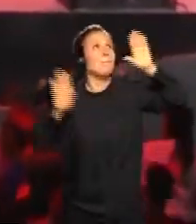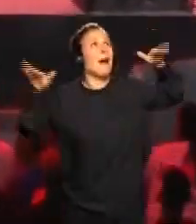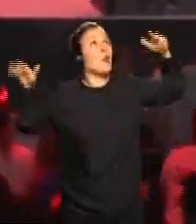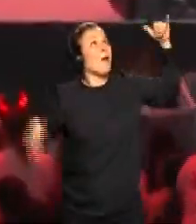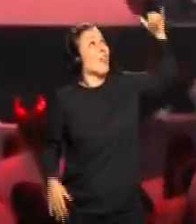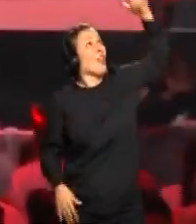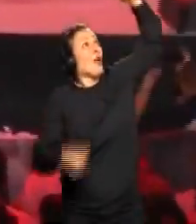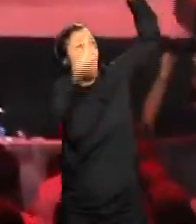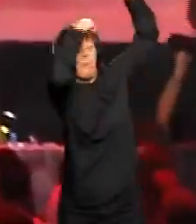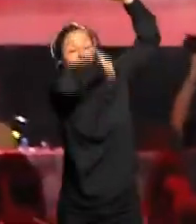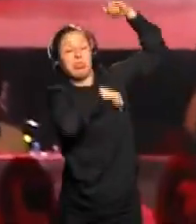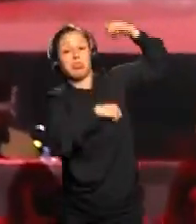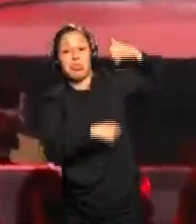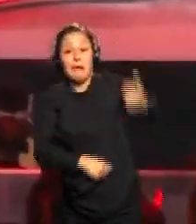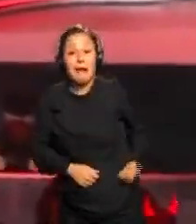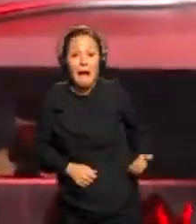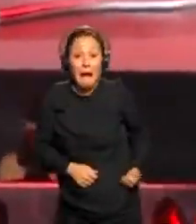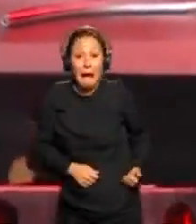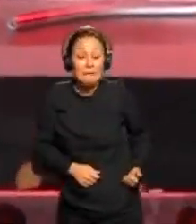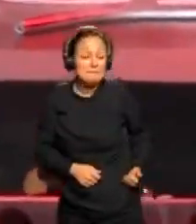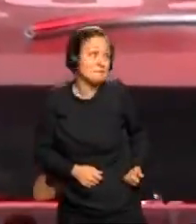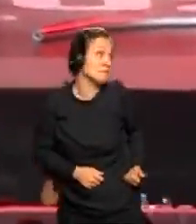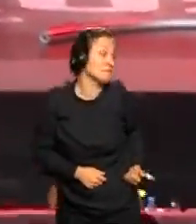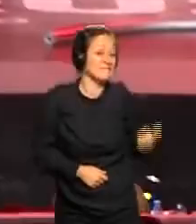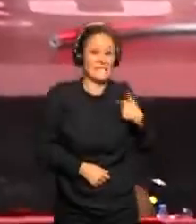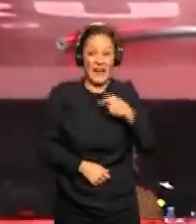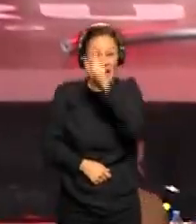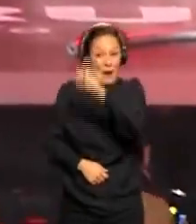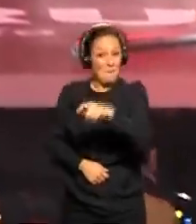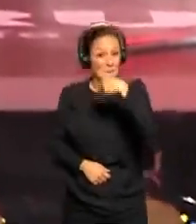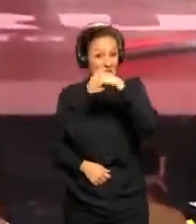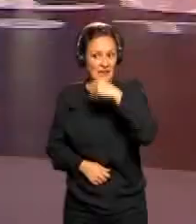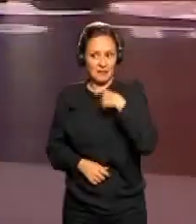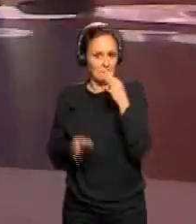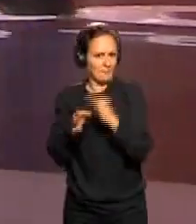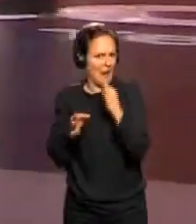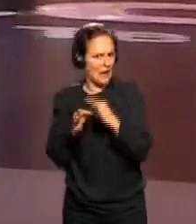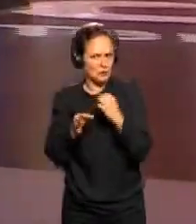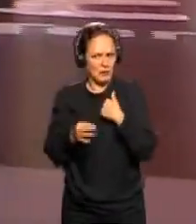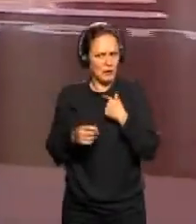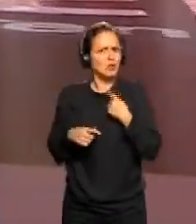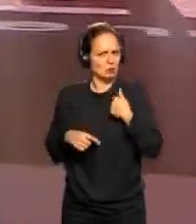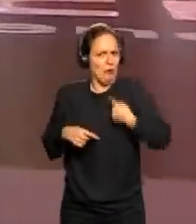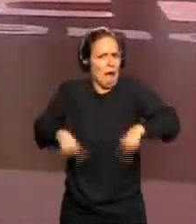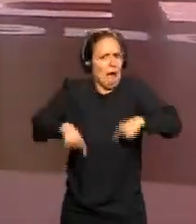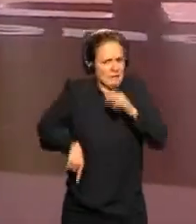paloma me cagó. Está agafado ese señor, te juro que me